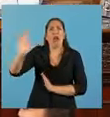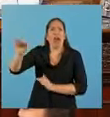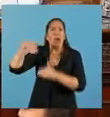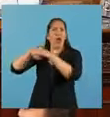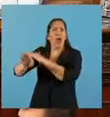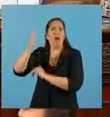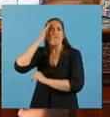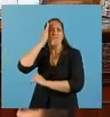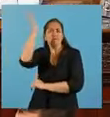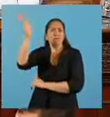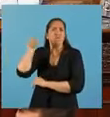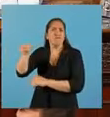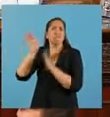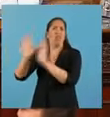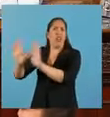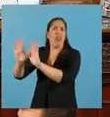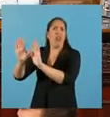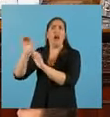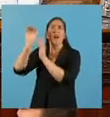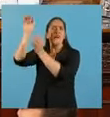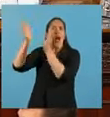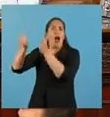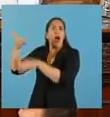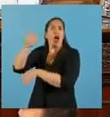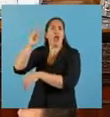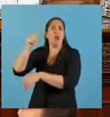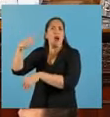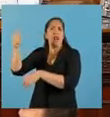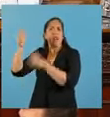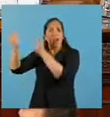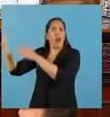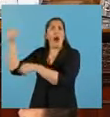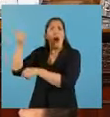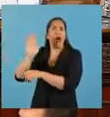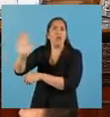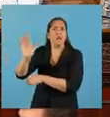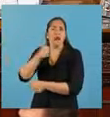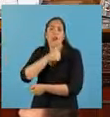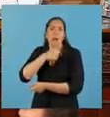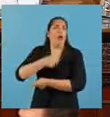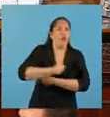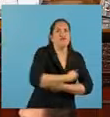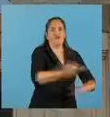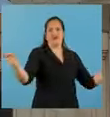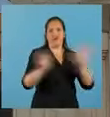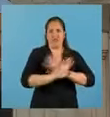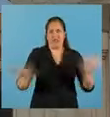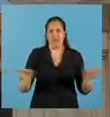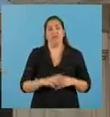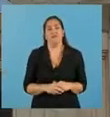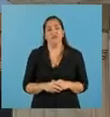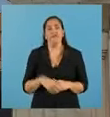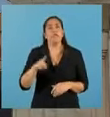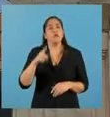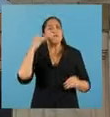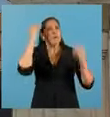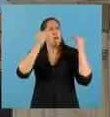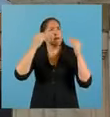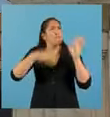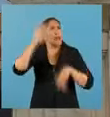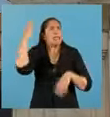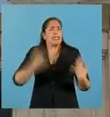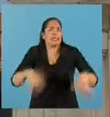aduana. Todo eso lo hicimos después de haber abordado el problema que más nos preocupaba, terminar con el